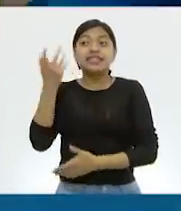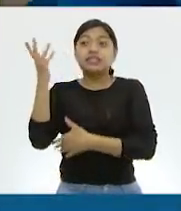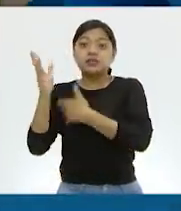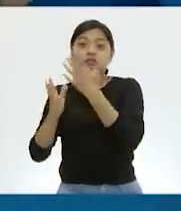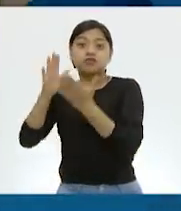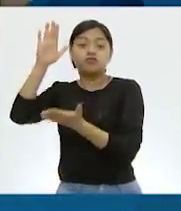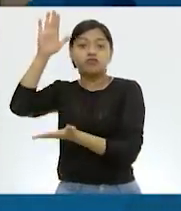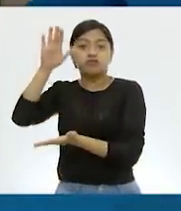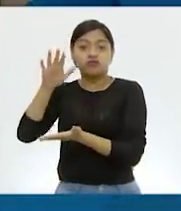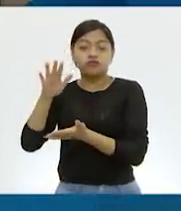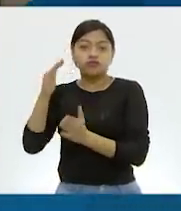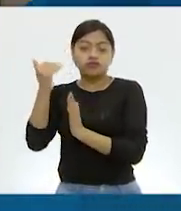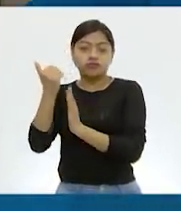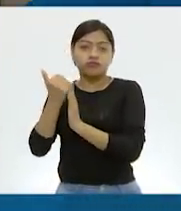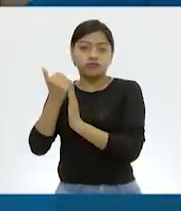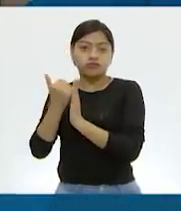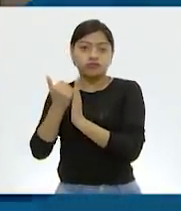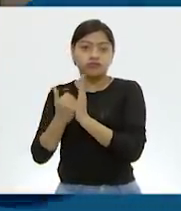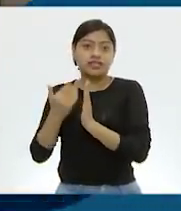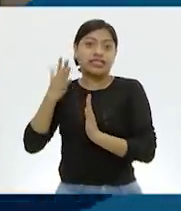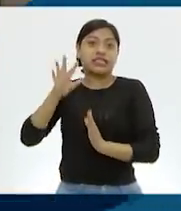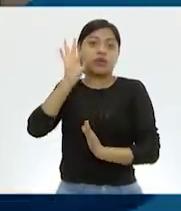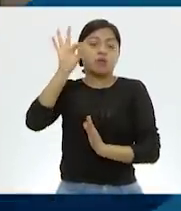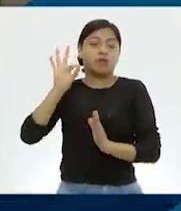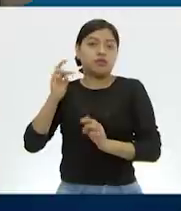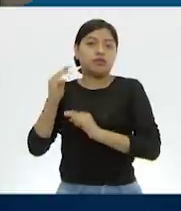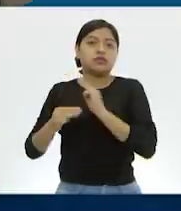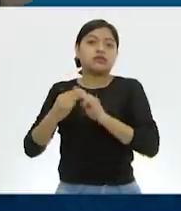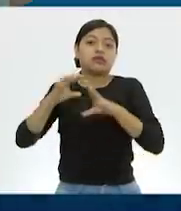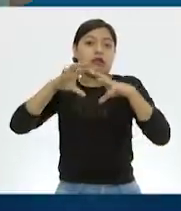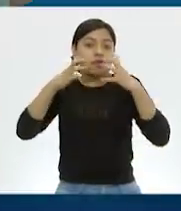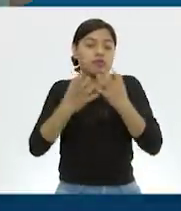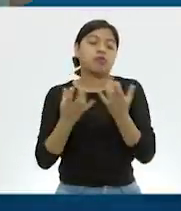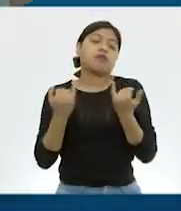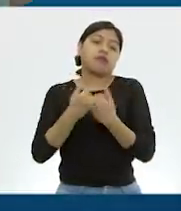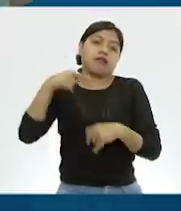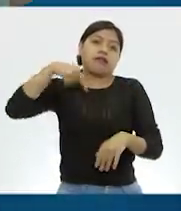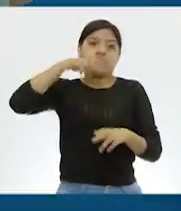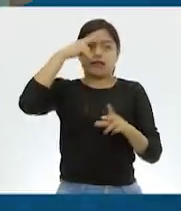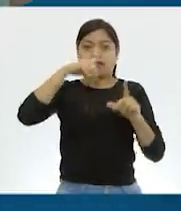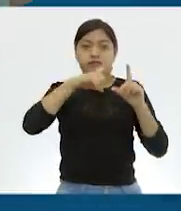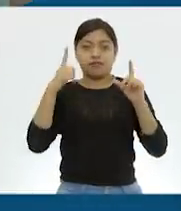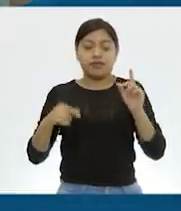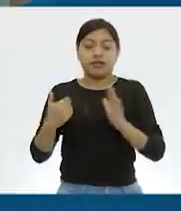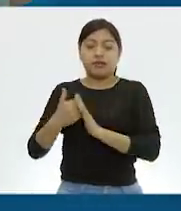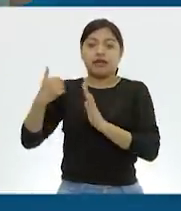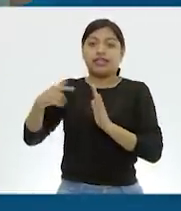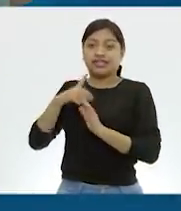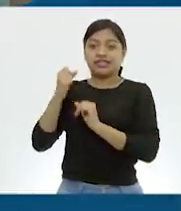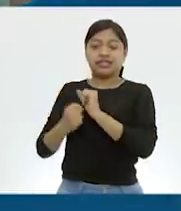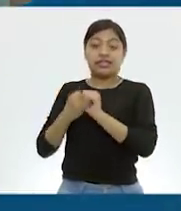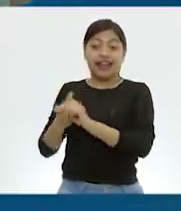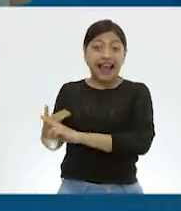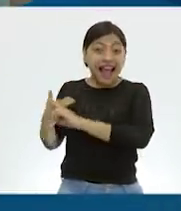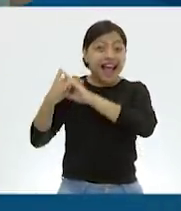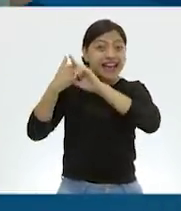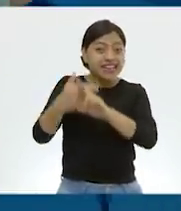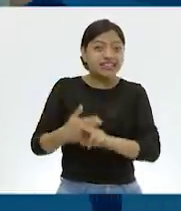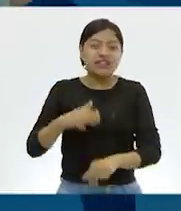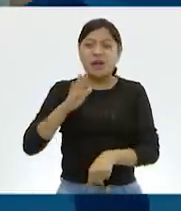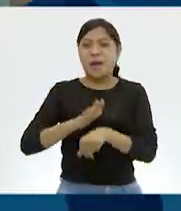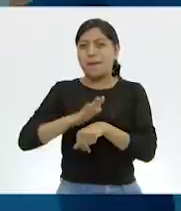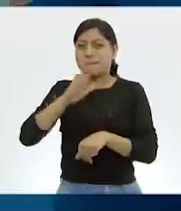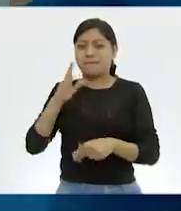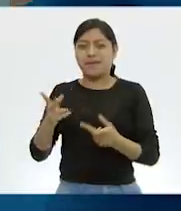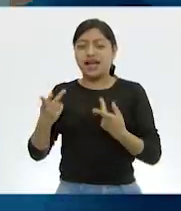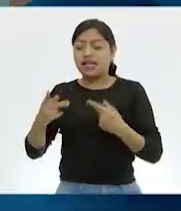en más del 50% en el mundo, lo mismo en nuestro país. A partir del siglo pasado han aumentado de manera considerable los niveles de